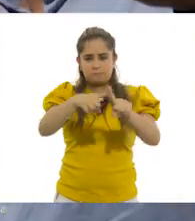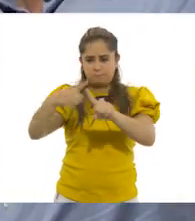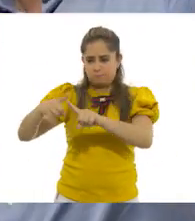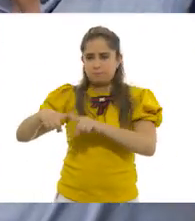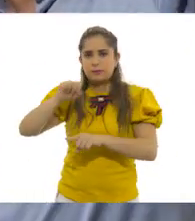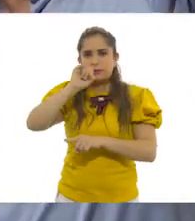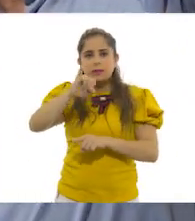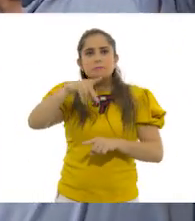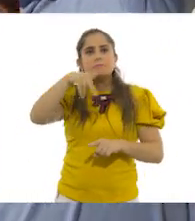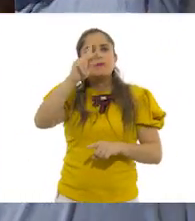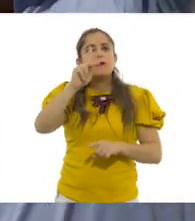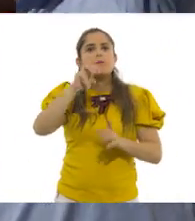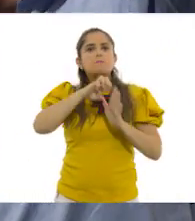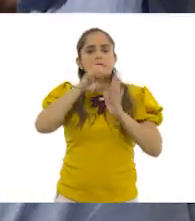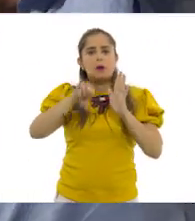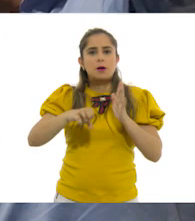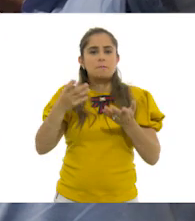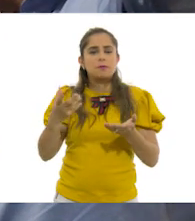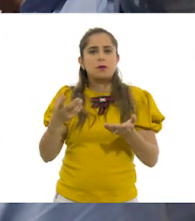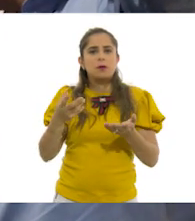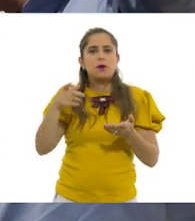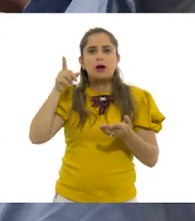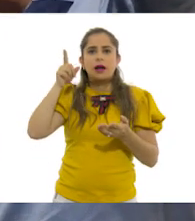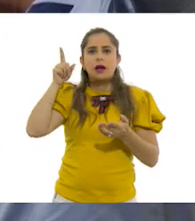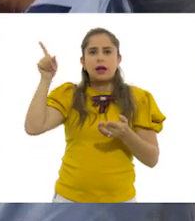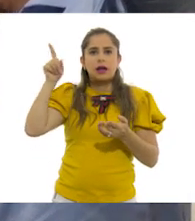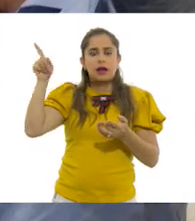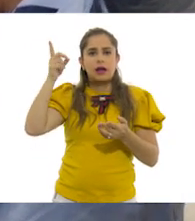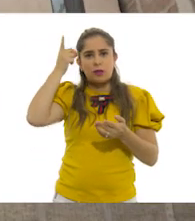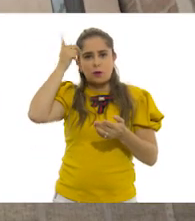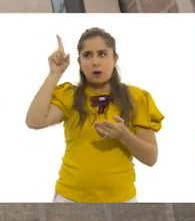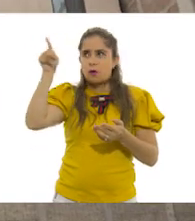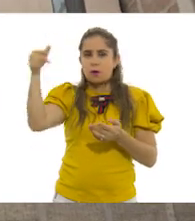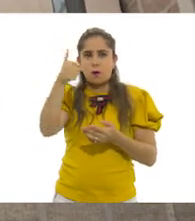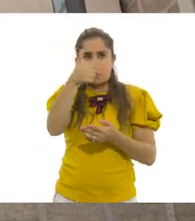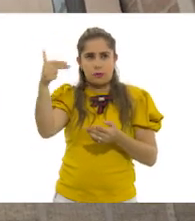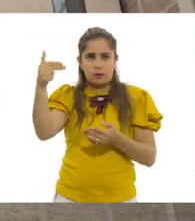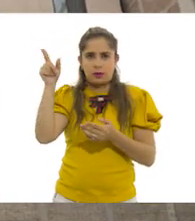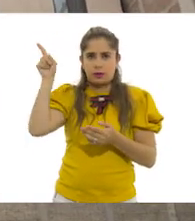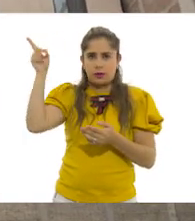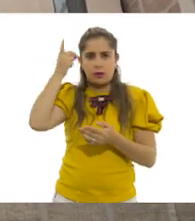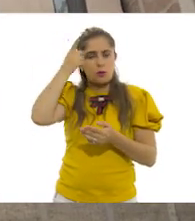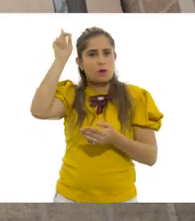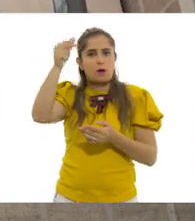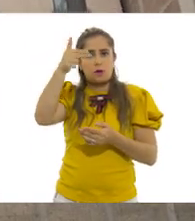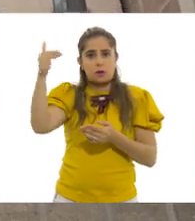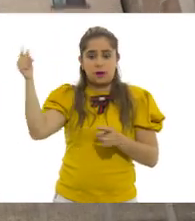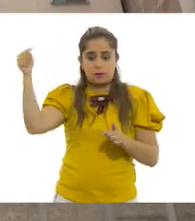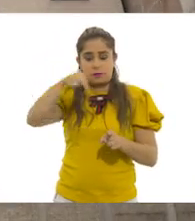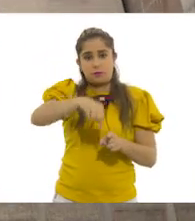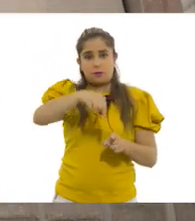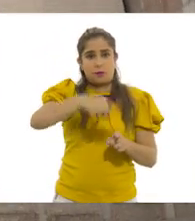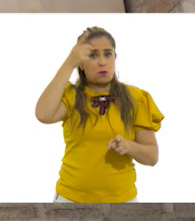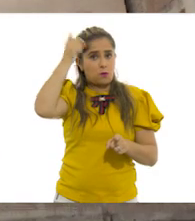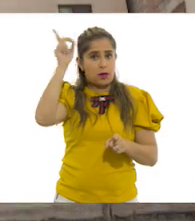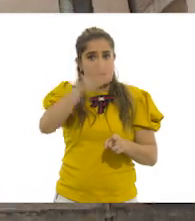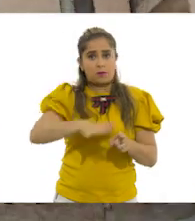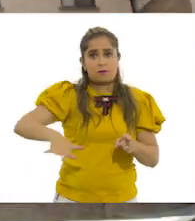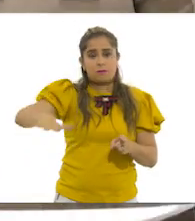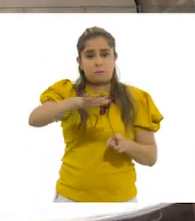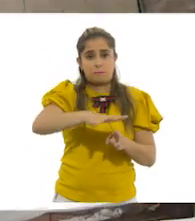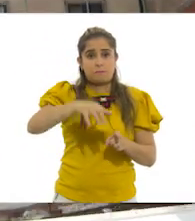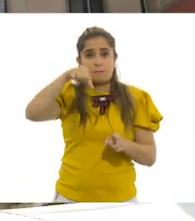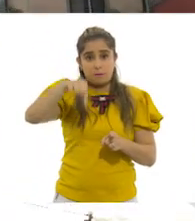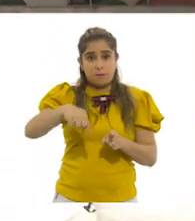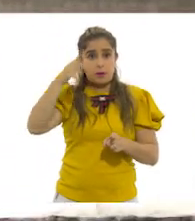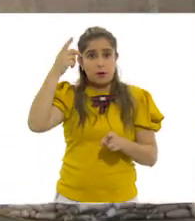hacer? A ver, los dueños de ese hotel son los dueños de este lugar. Entonces, ¿no los vamos a